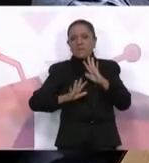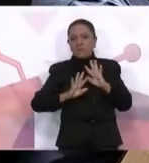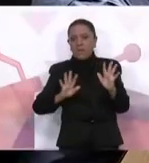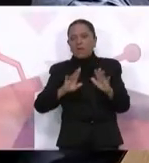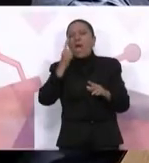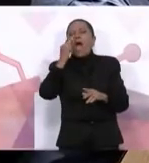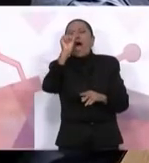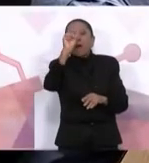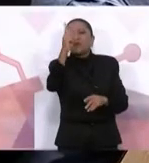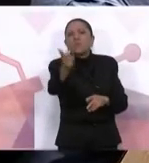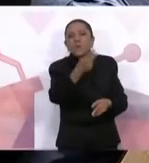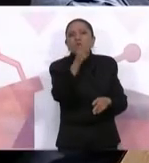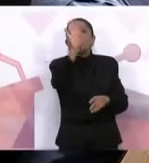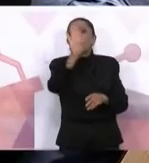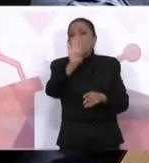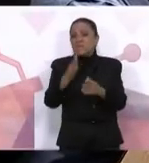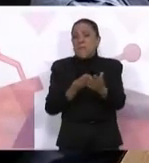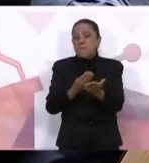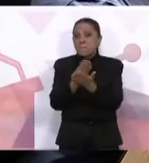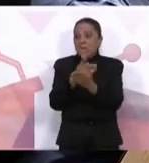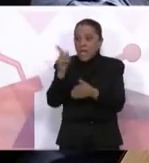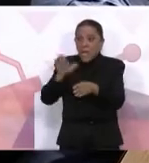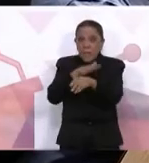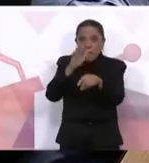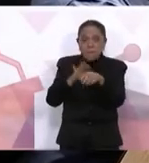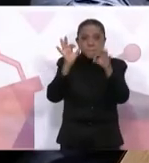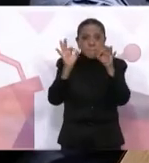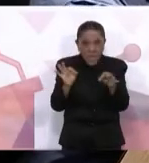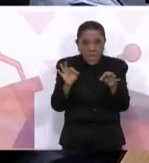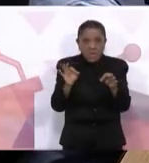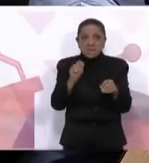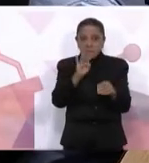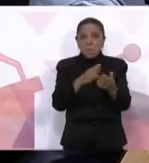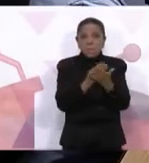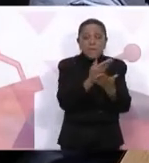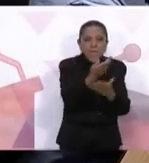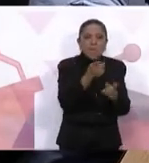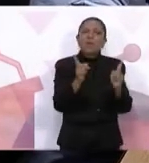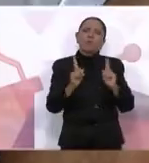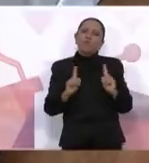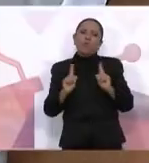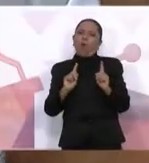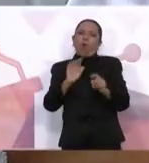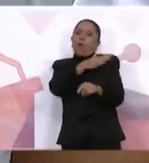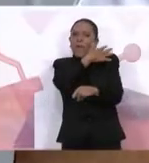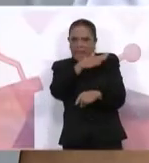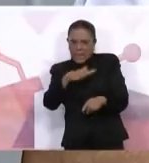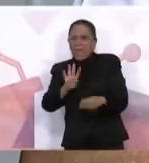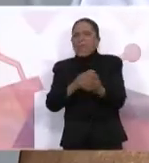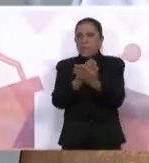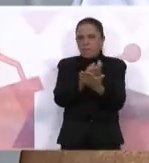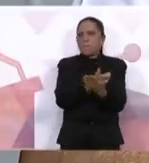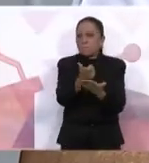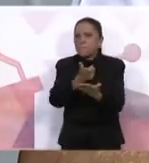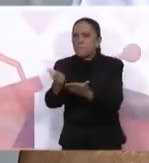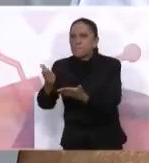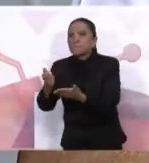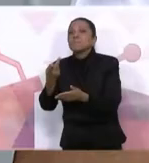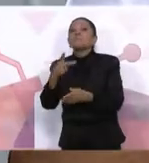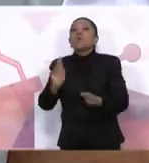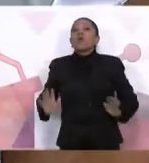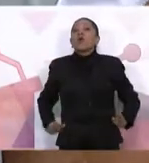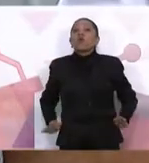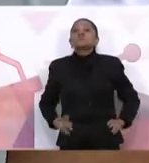una beca de excelencia no necesariamente va a ser una beca general y la condición va a ser que el muchacho no se